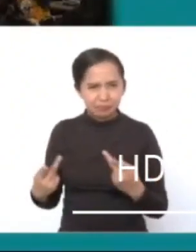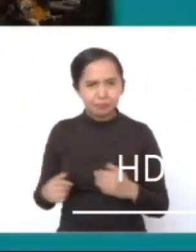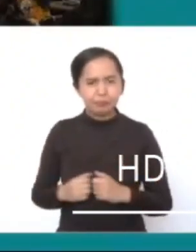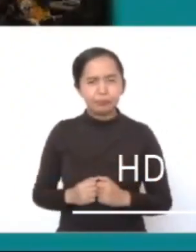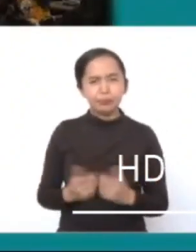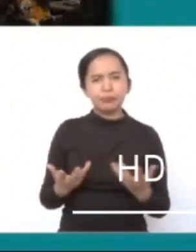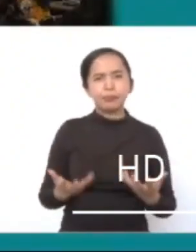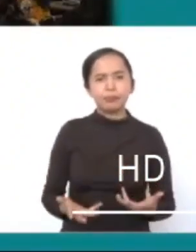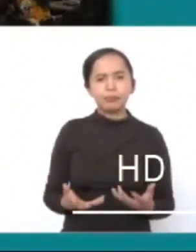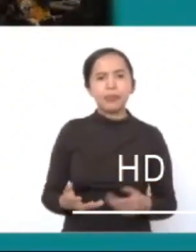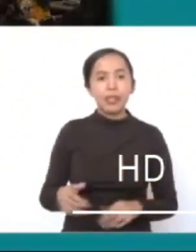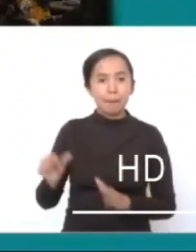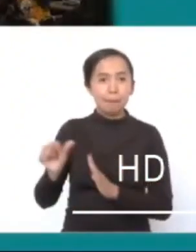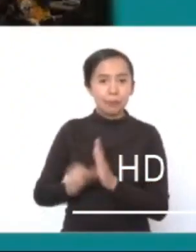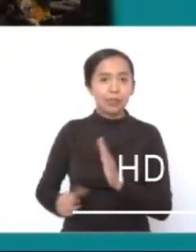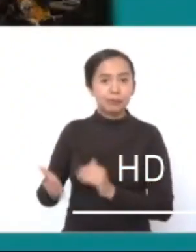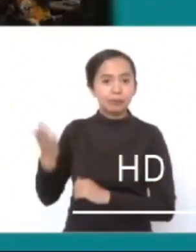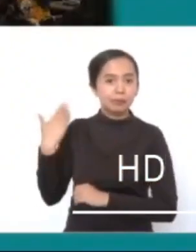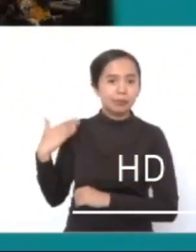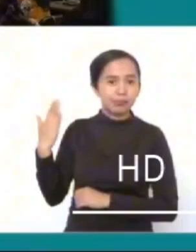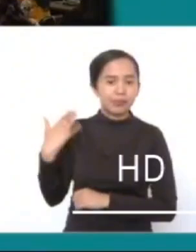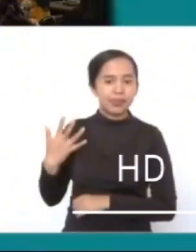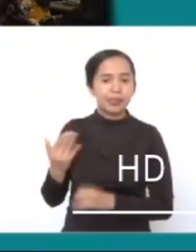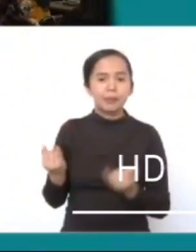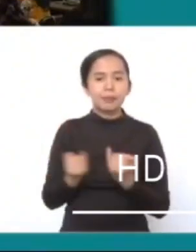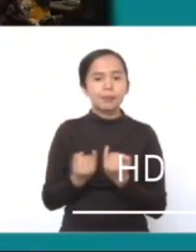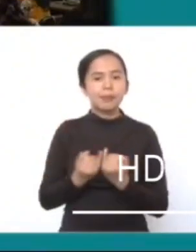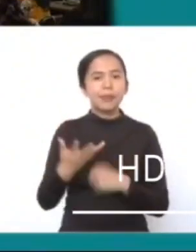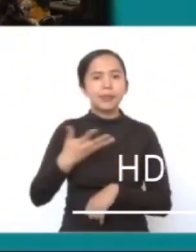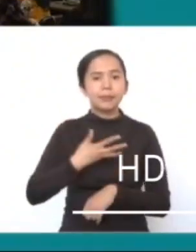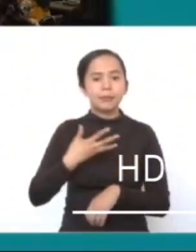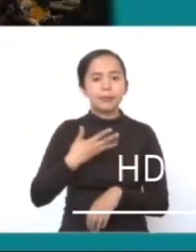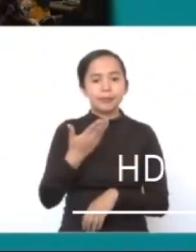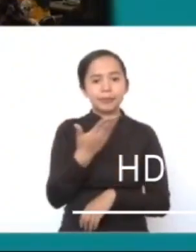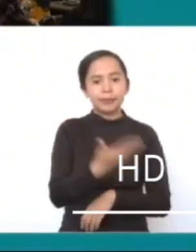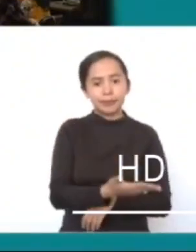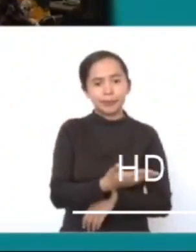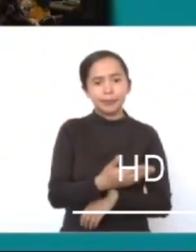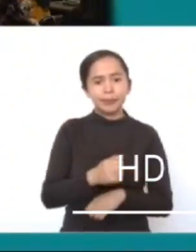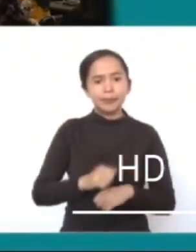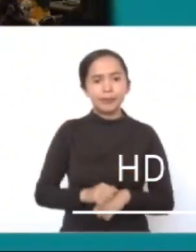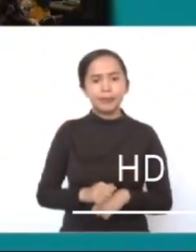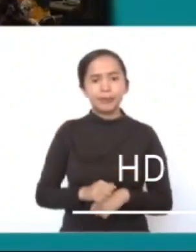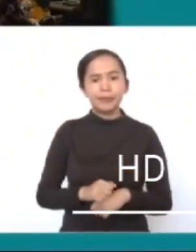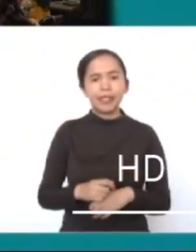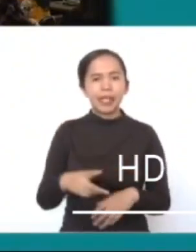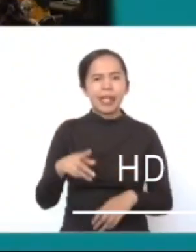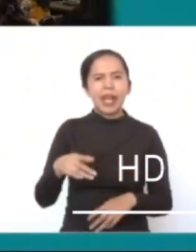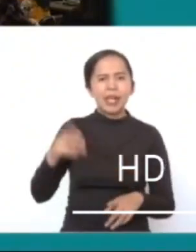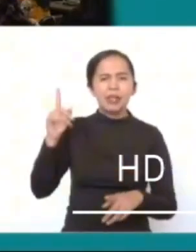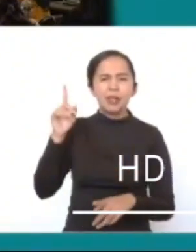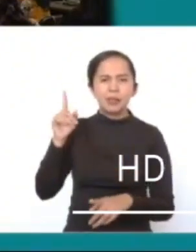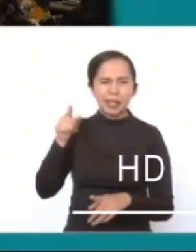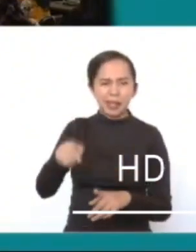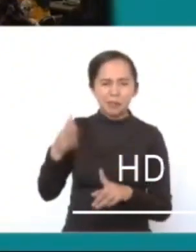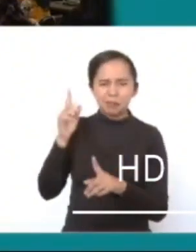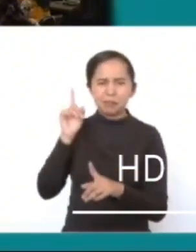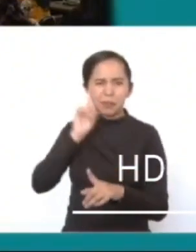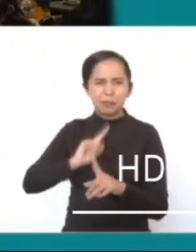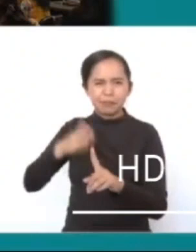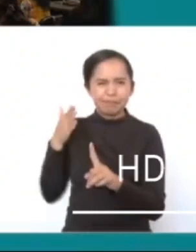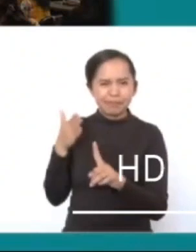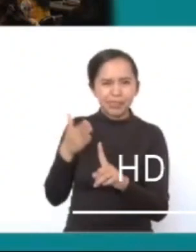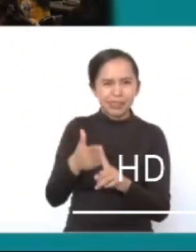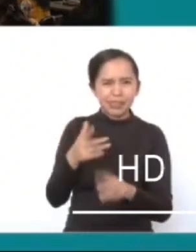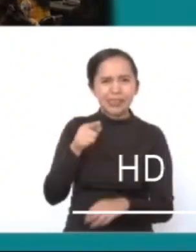Asimismo, en el mes pasado se llevó a cabo el taller de redacción de sentencias con perspectiva de género, dirigido